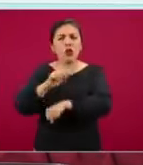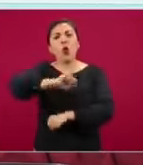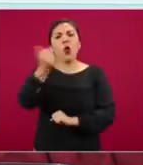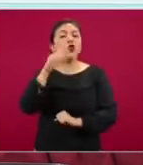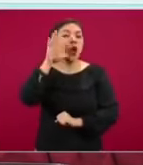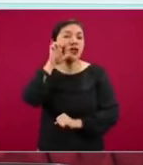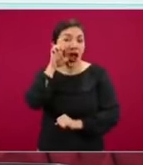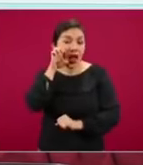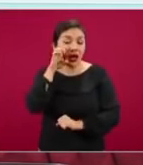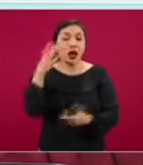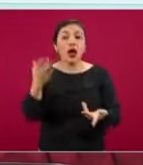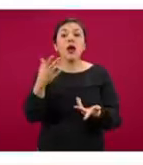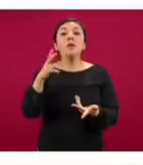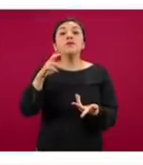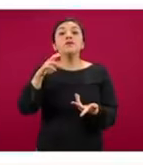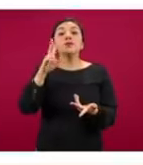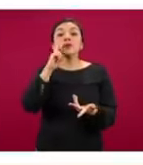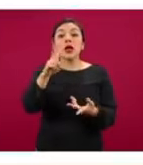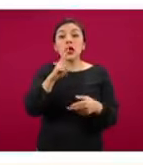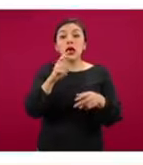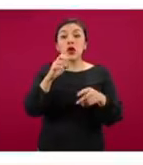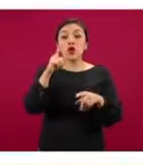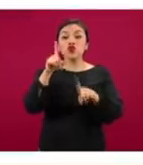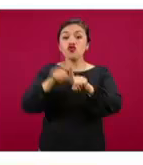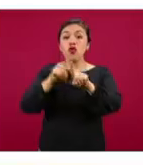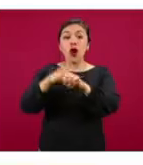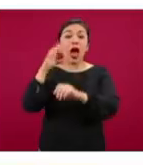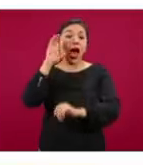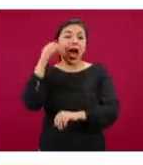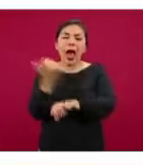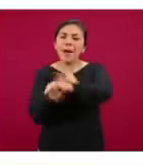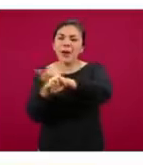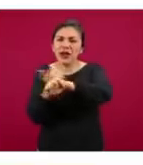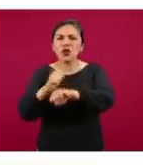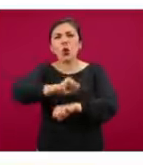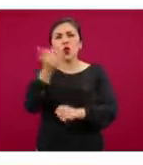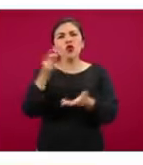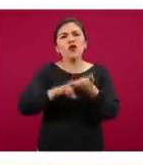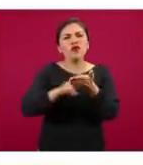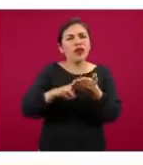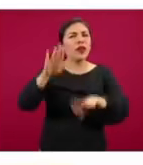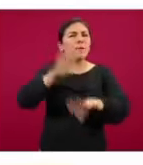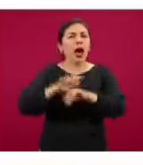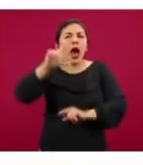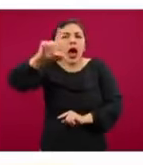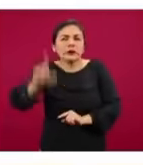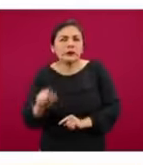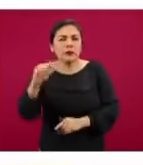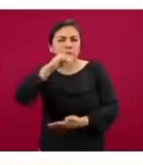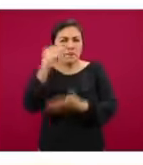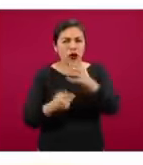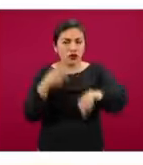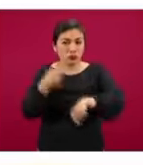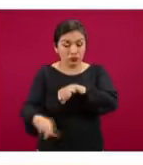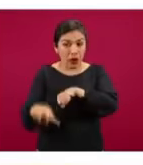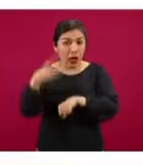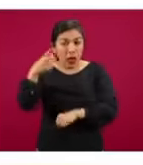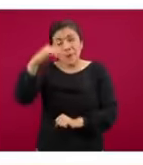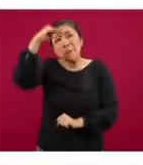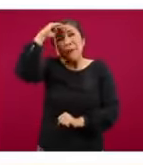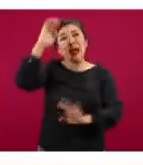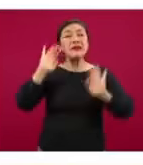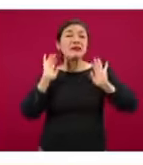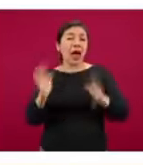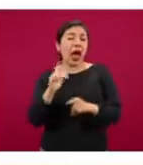naranja. En el caso de las entidades en amarillo y verde, que son los niveles más bajos de riesgo, tampoco no significa que